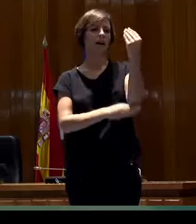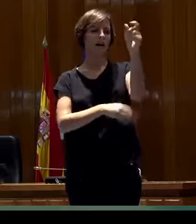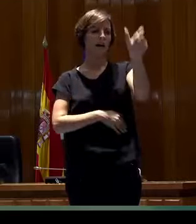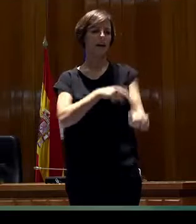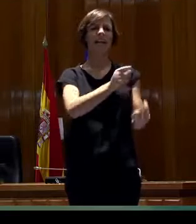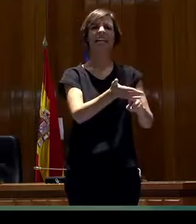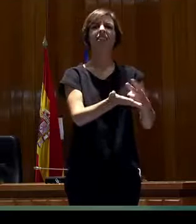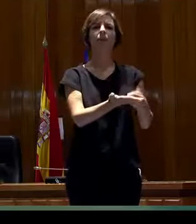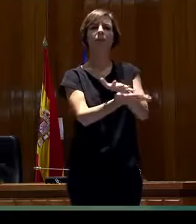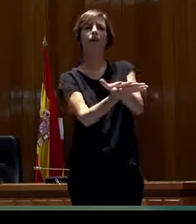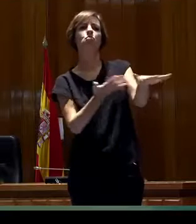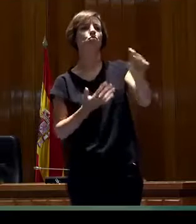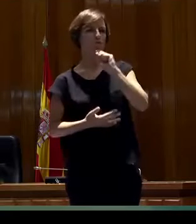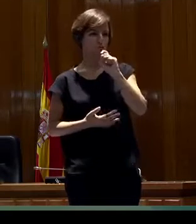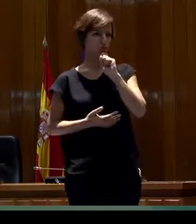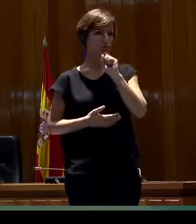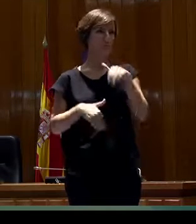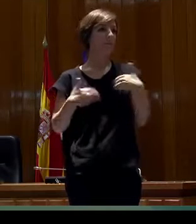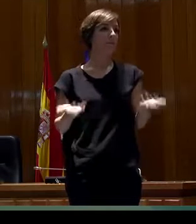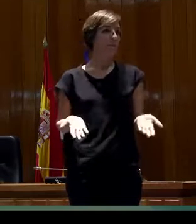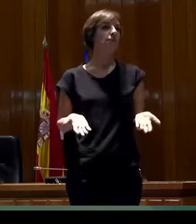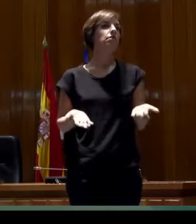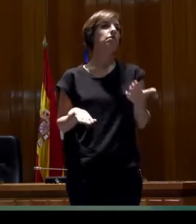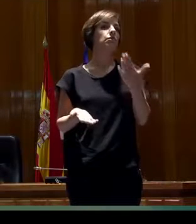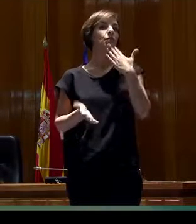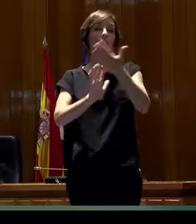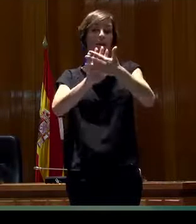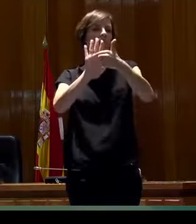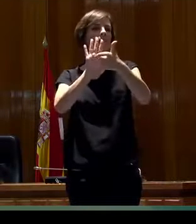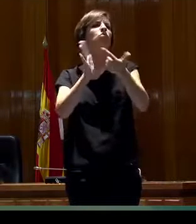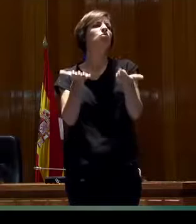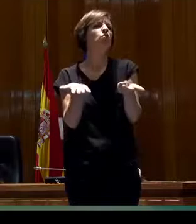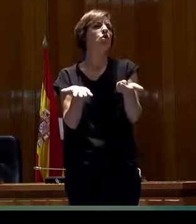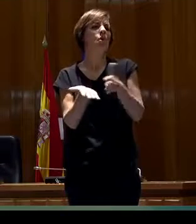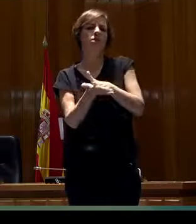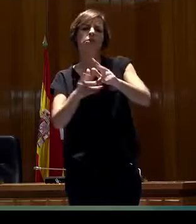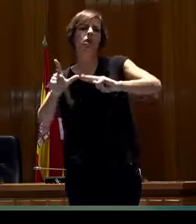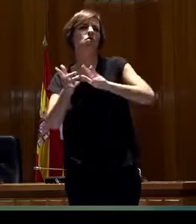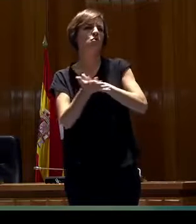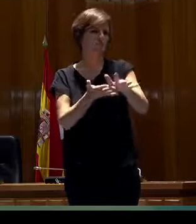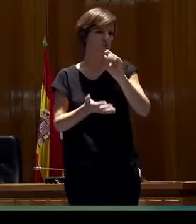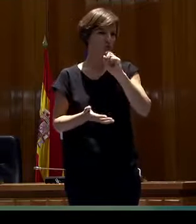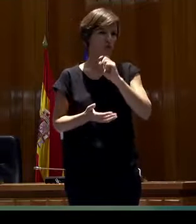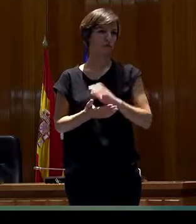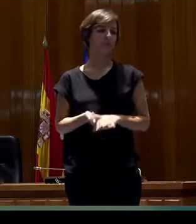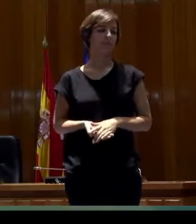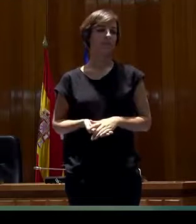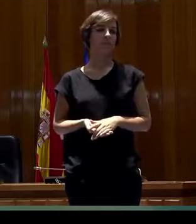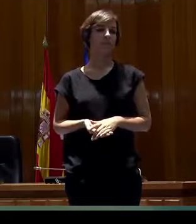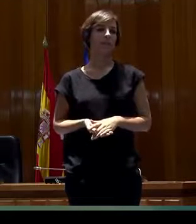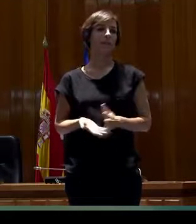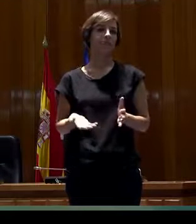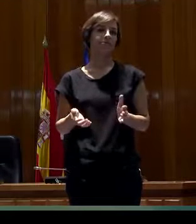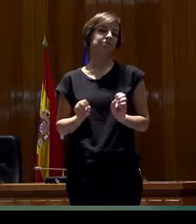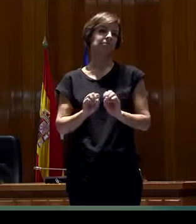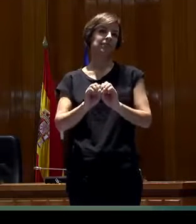del intérprete y lo que significa también en cuanto a la lengua de signos. Está claro que estas características singulares